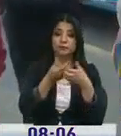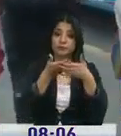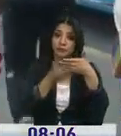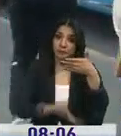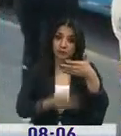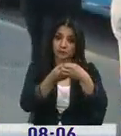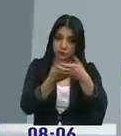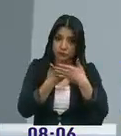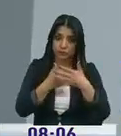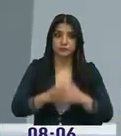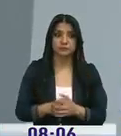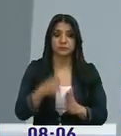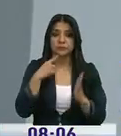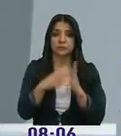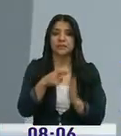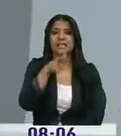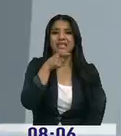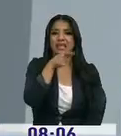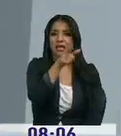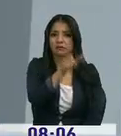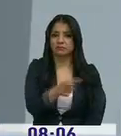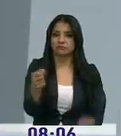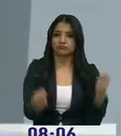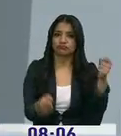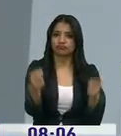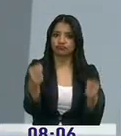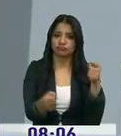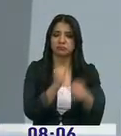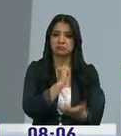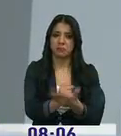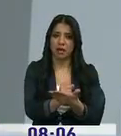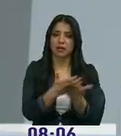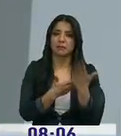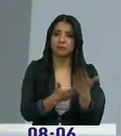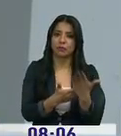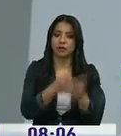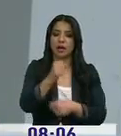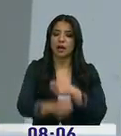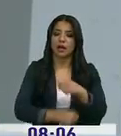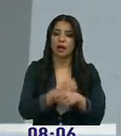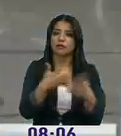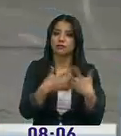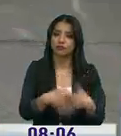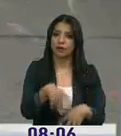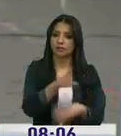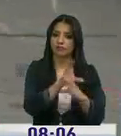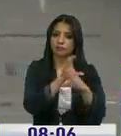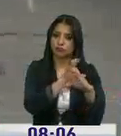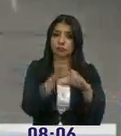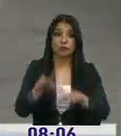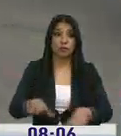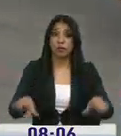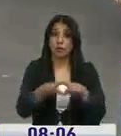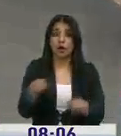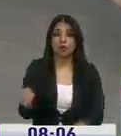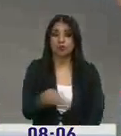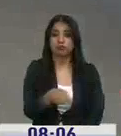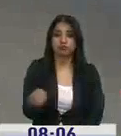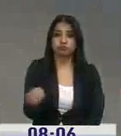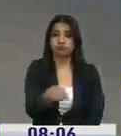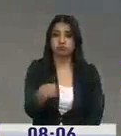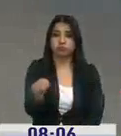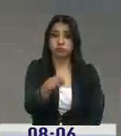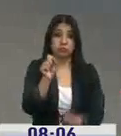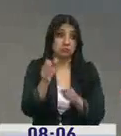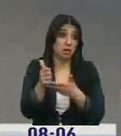datos como quien conduce el vehículo marca modelo y año de fabricación ubicación en tiempo real que incluso podría